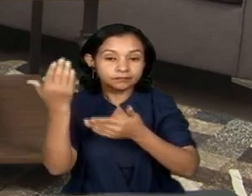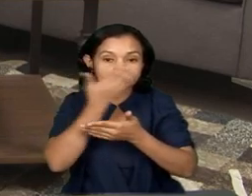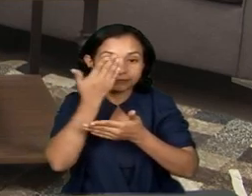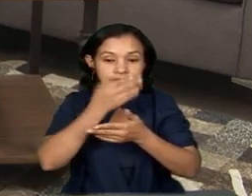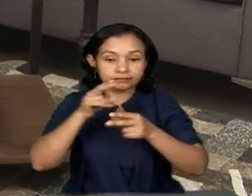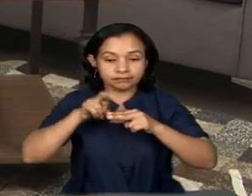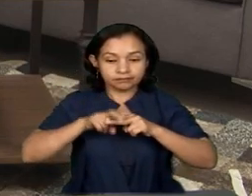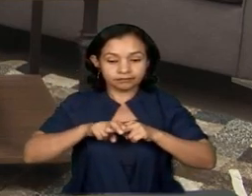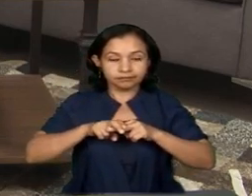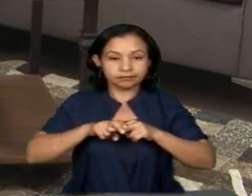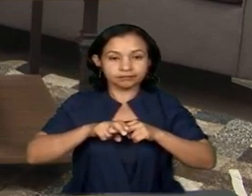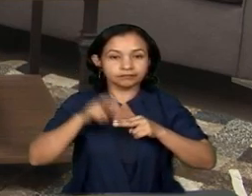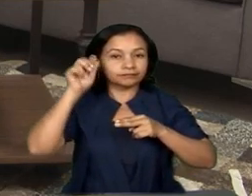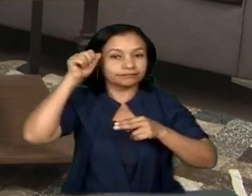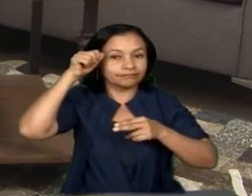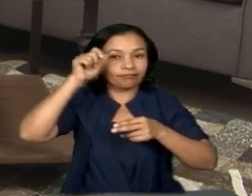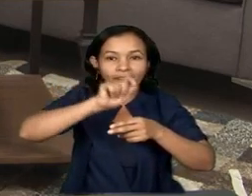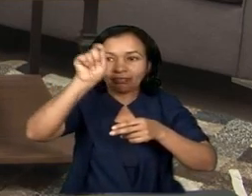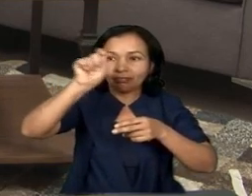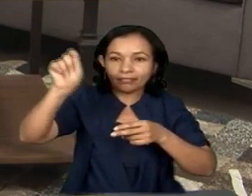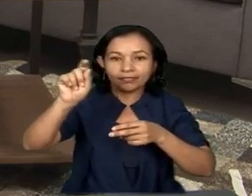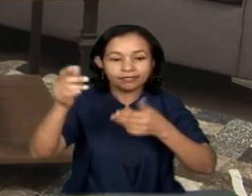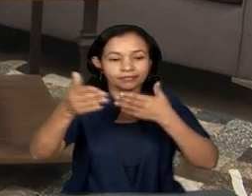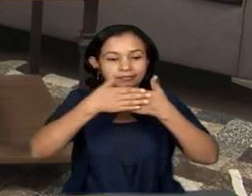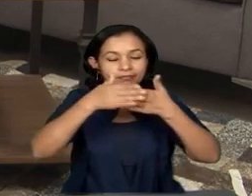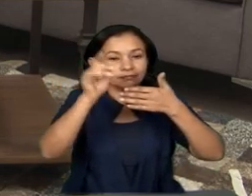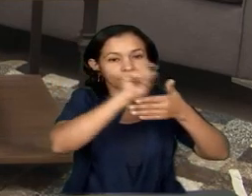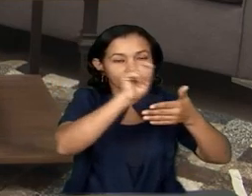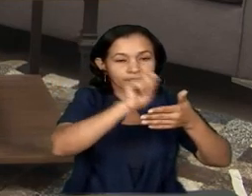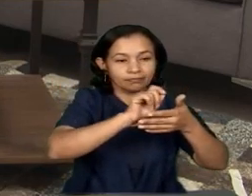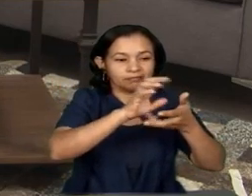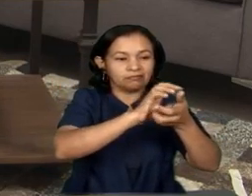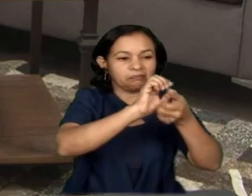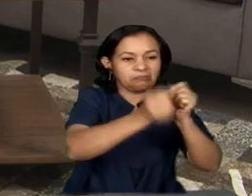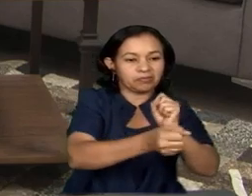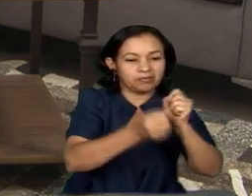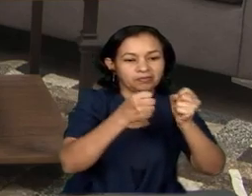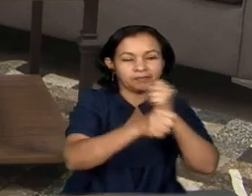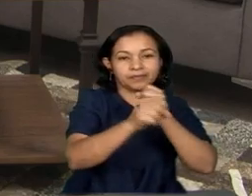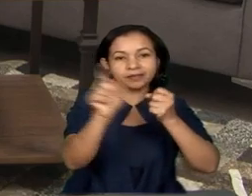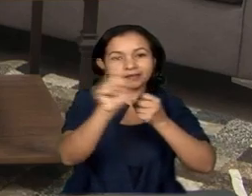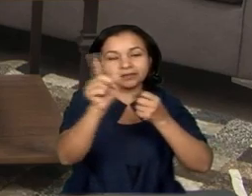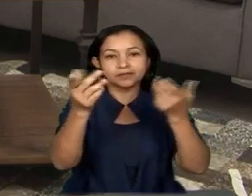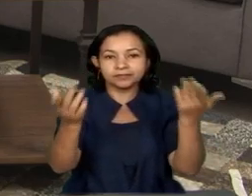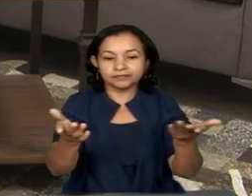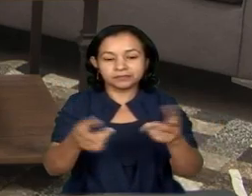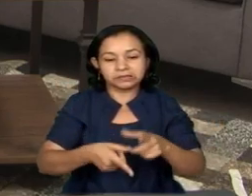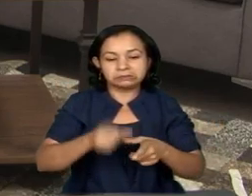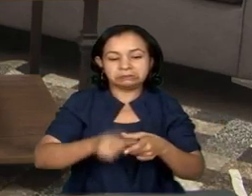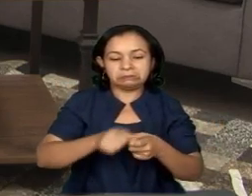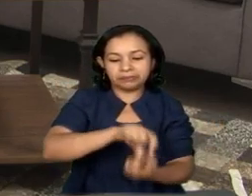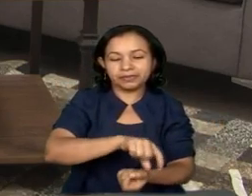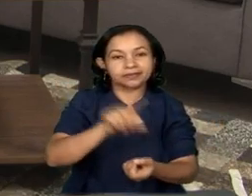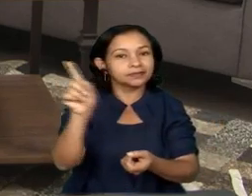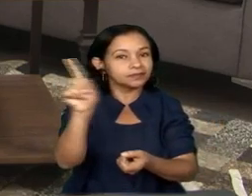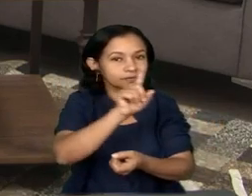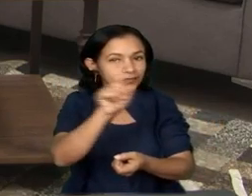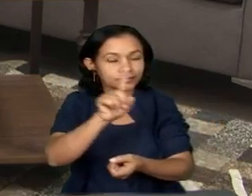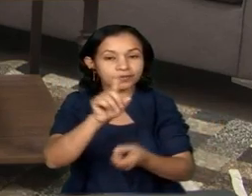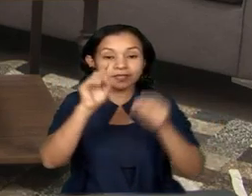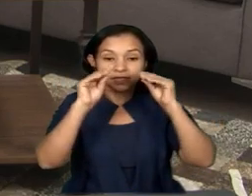vos no rayas los baños, que vos no rayas la puerta, que vos no destruís los accesorios de los baños. Eso es parte